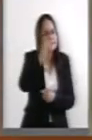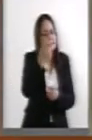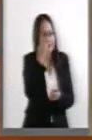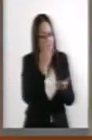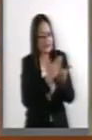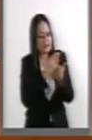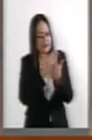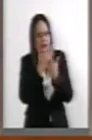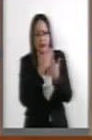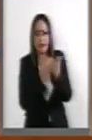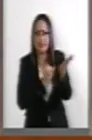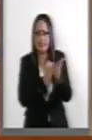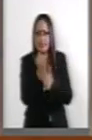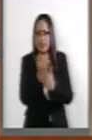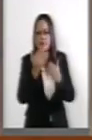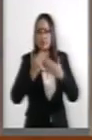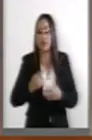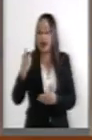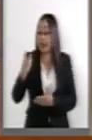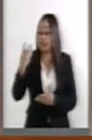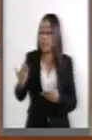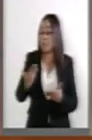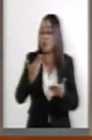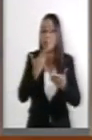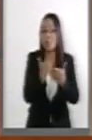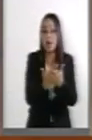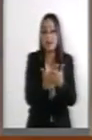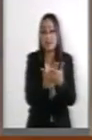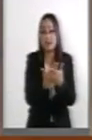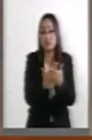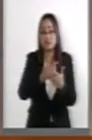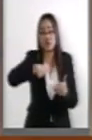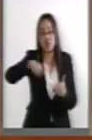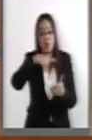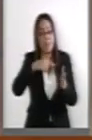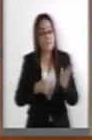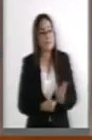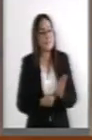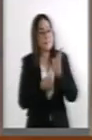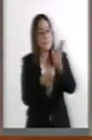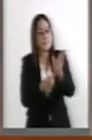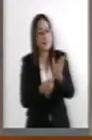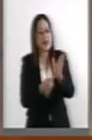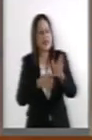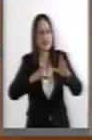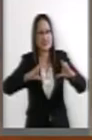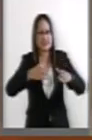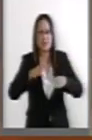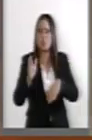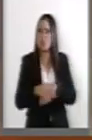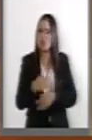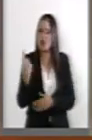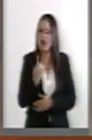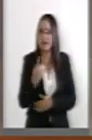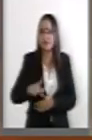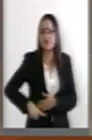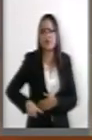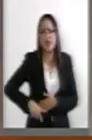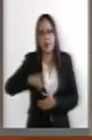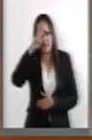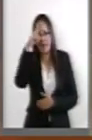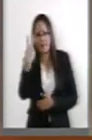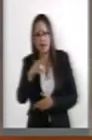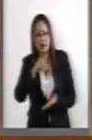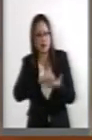dictamen. Fue una propuesta que presentamos toda vez que el gobierno de la República ha